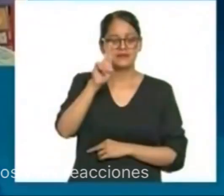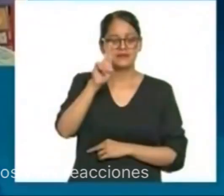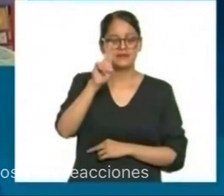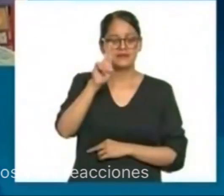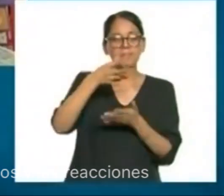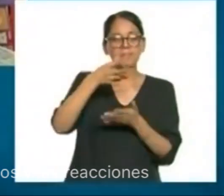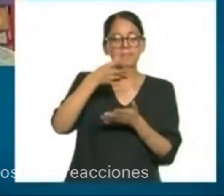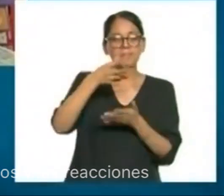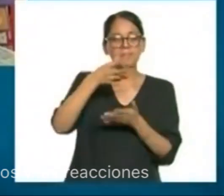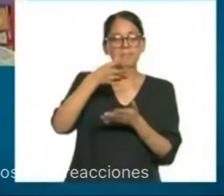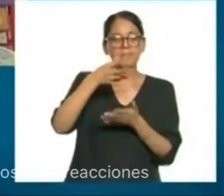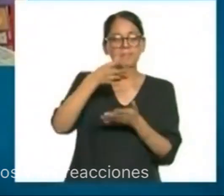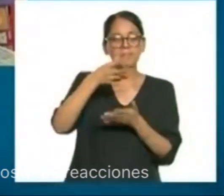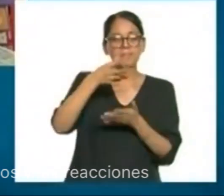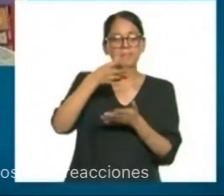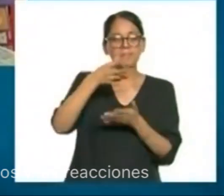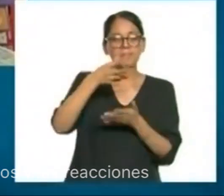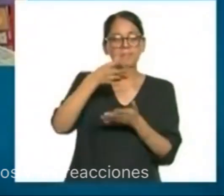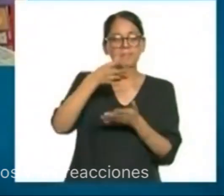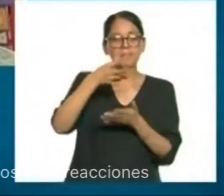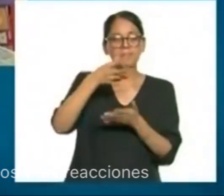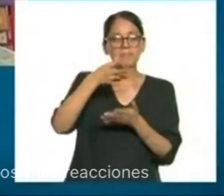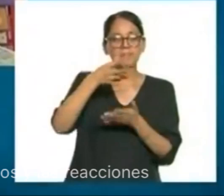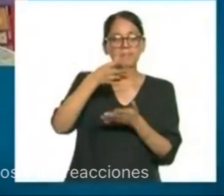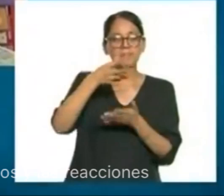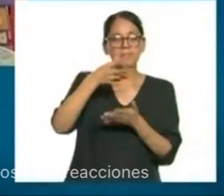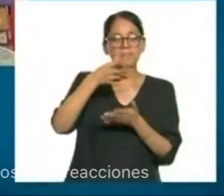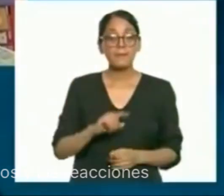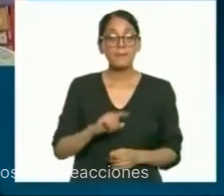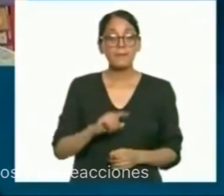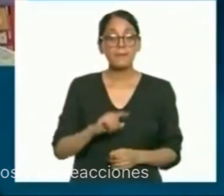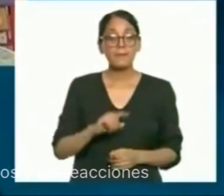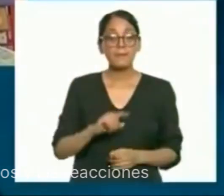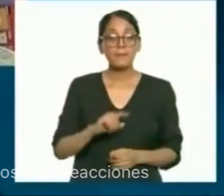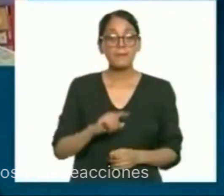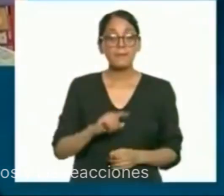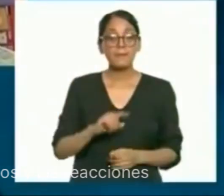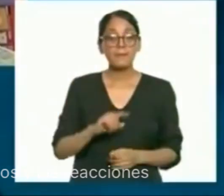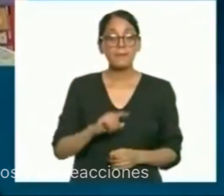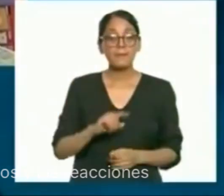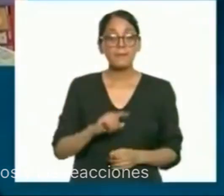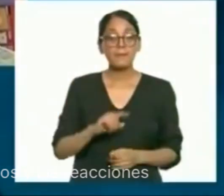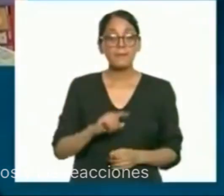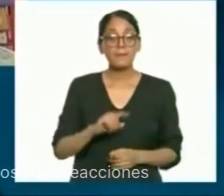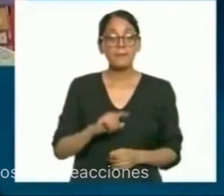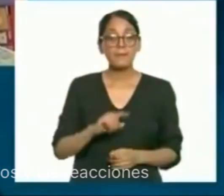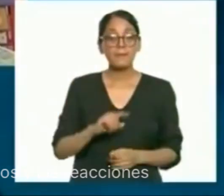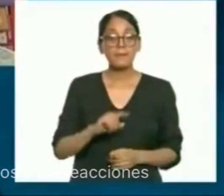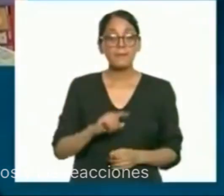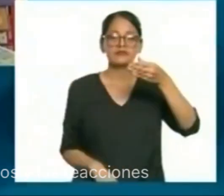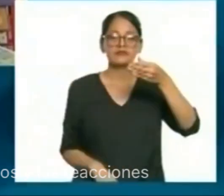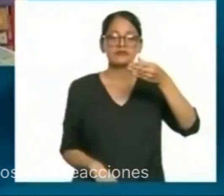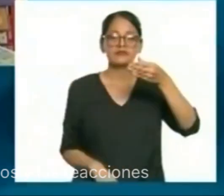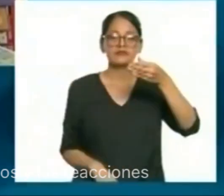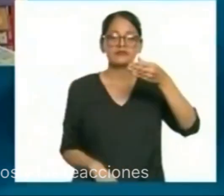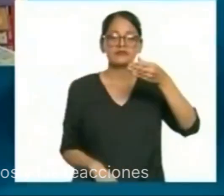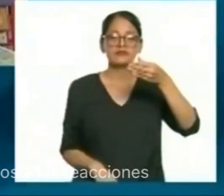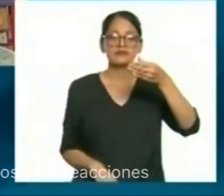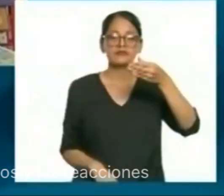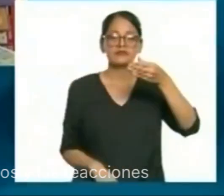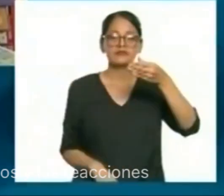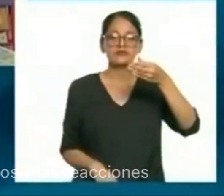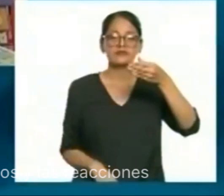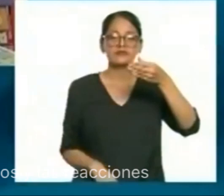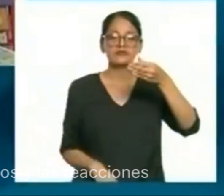con un adulto. Vamos a hacer un experimento. Puedes observar el ciclo del agua. Vamos a cortar la botella de plástico. Con mucho cuidado vamos a romper el hielo. Ahora vamos